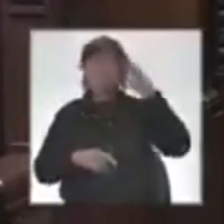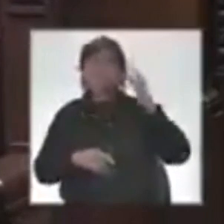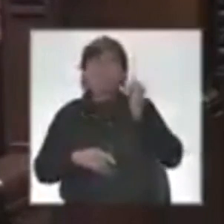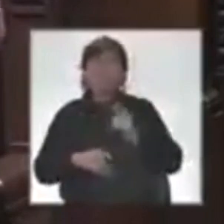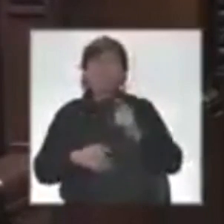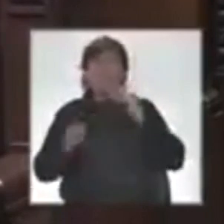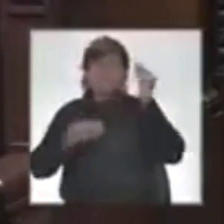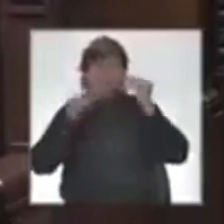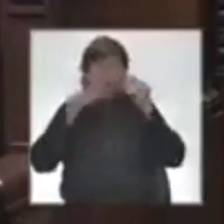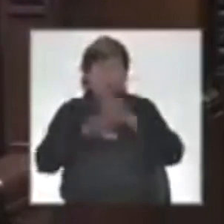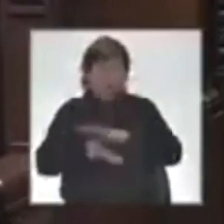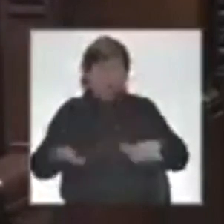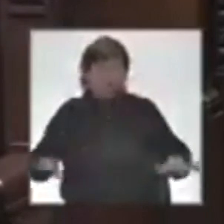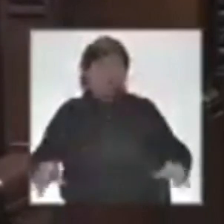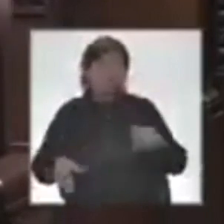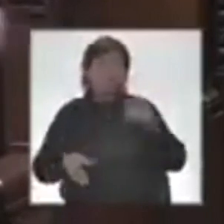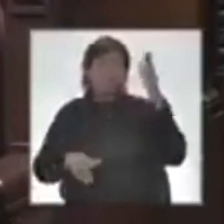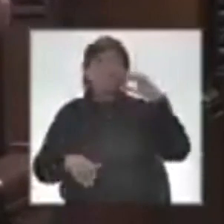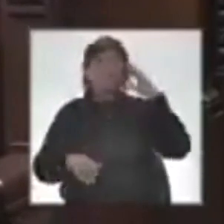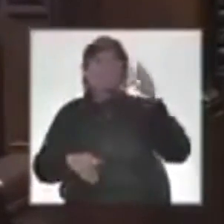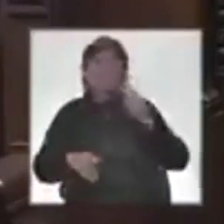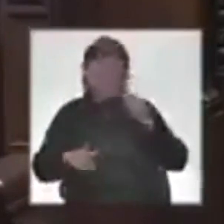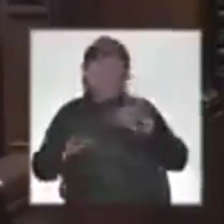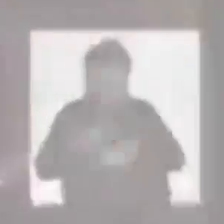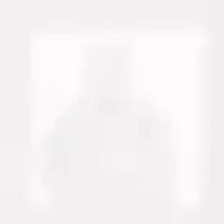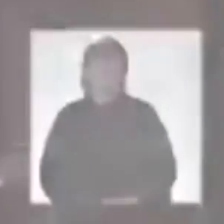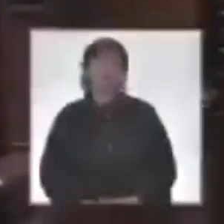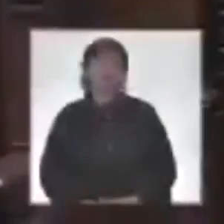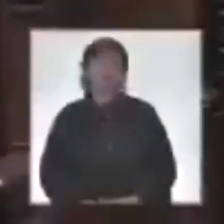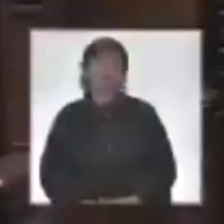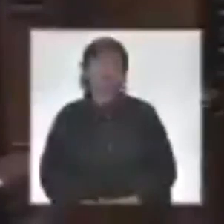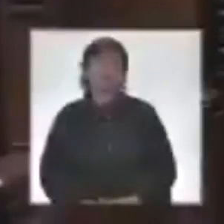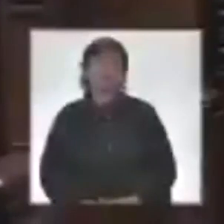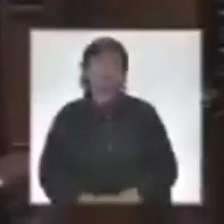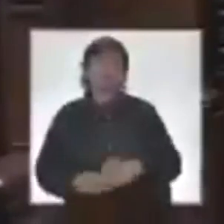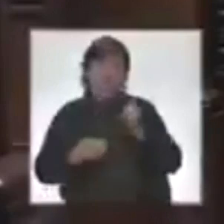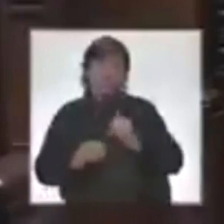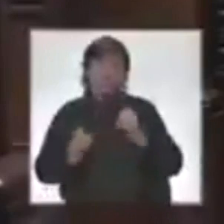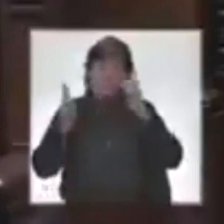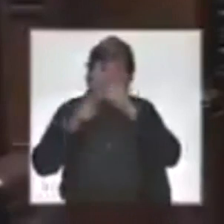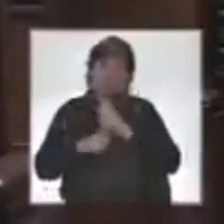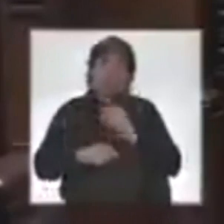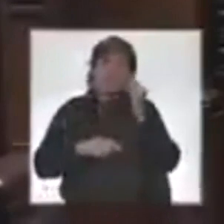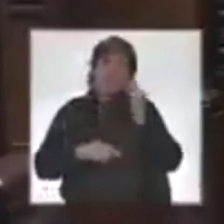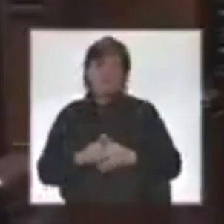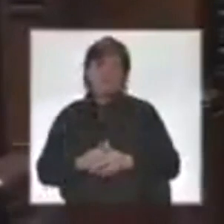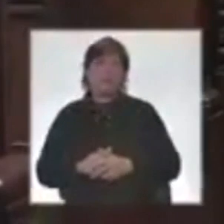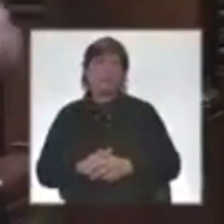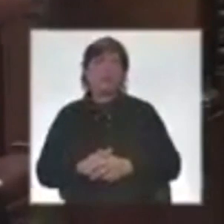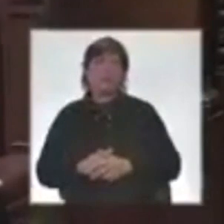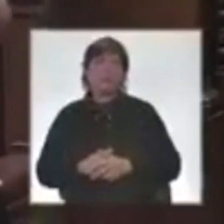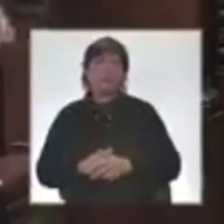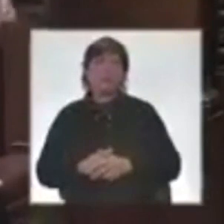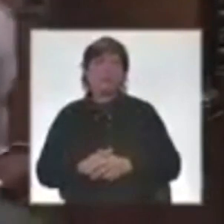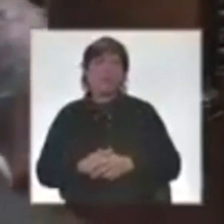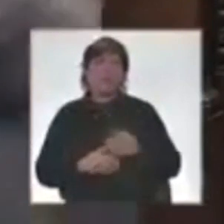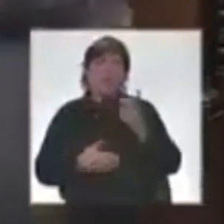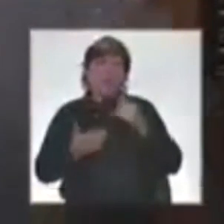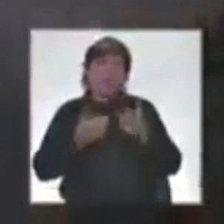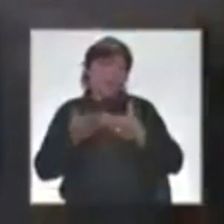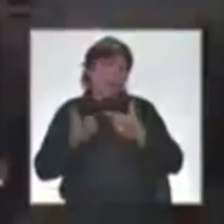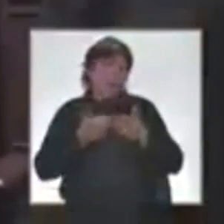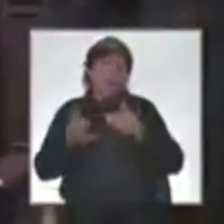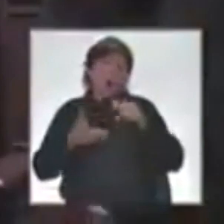a los niños en Cuba, dejen que ingresen los alimentos a Cuba. ¿Tiene dificultades Cuba? Por supuesto que las tiene. A pesar de esas